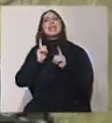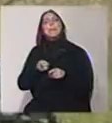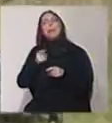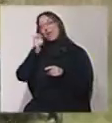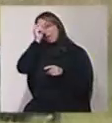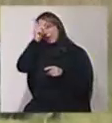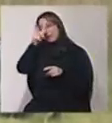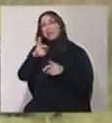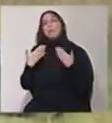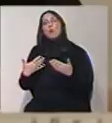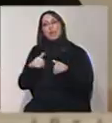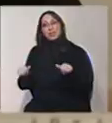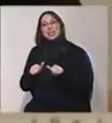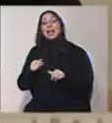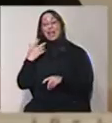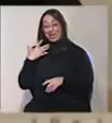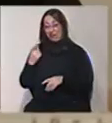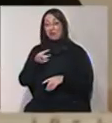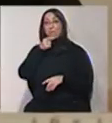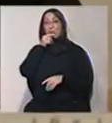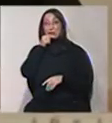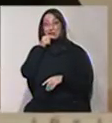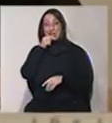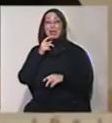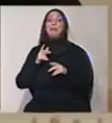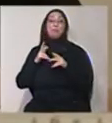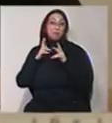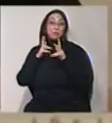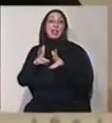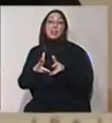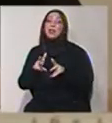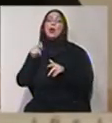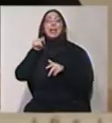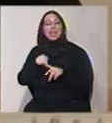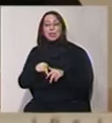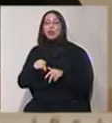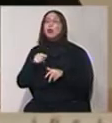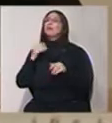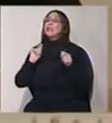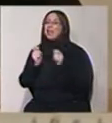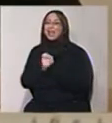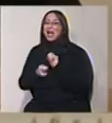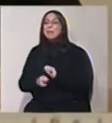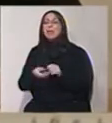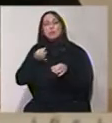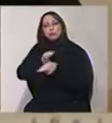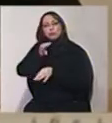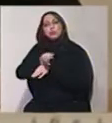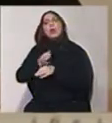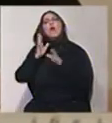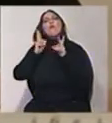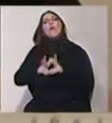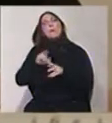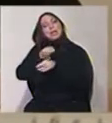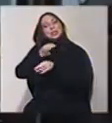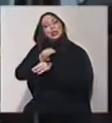de hacerlo. El jefe de policía de Montevideo, Mario Layera, dijo que esto implicará realizar cambios en la formación de los militares, ya que